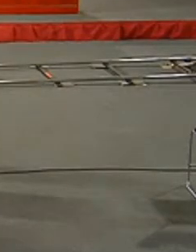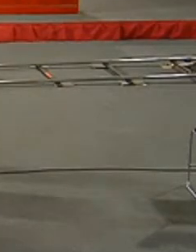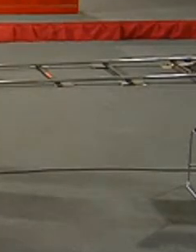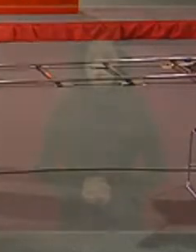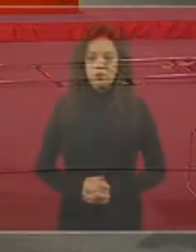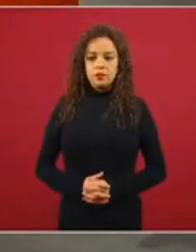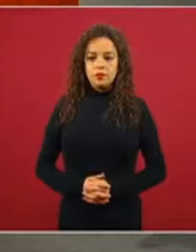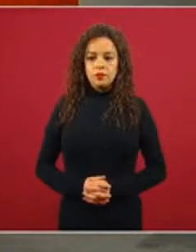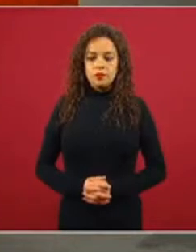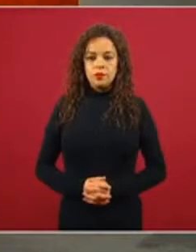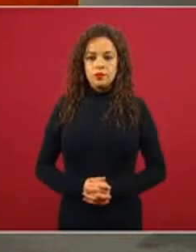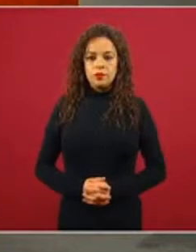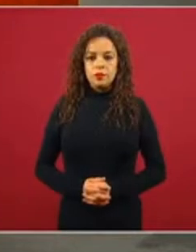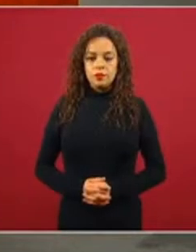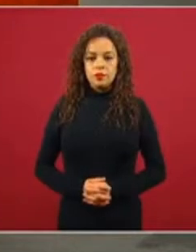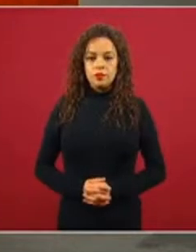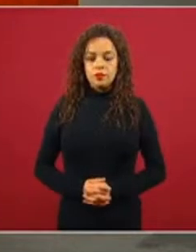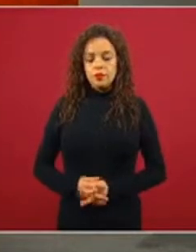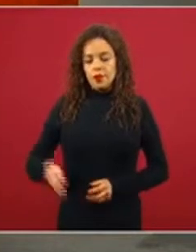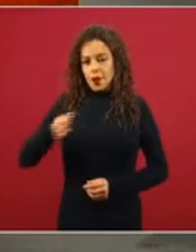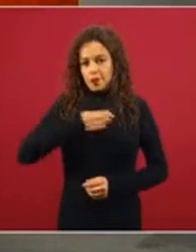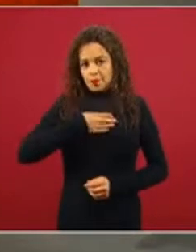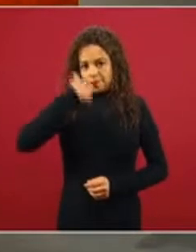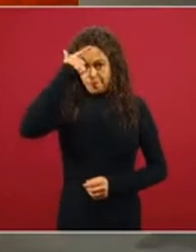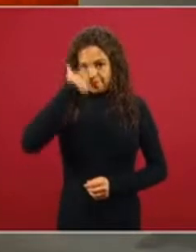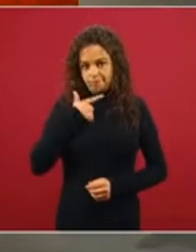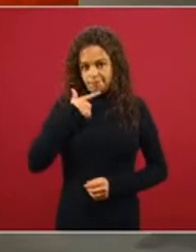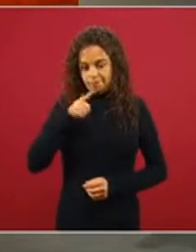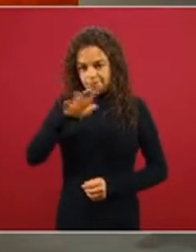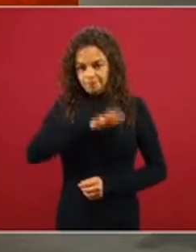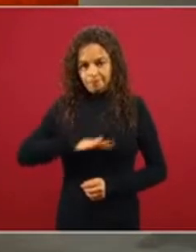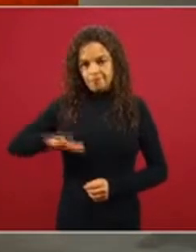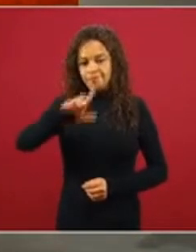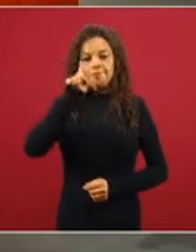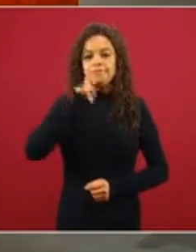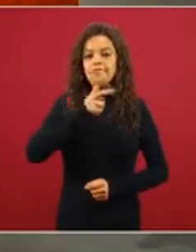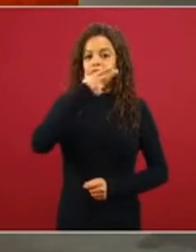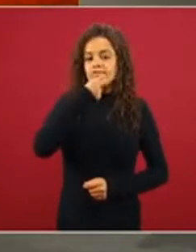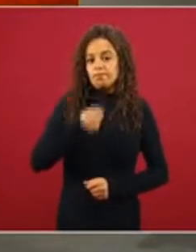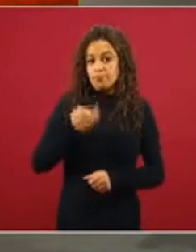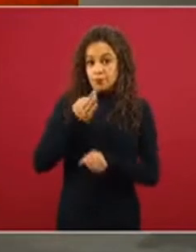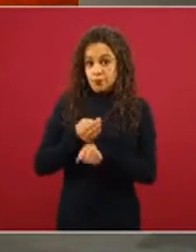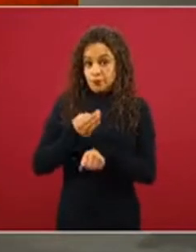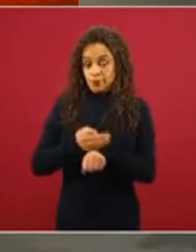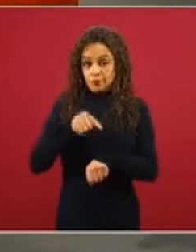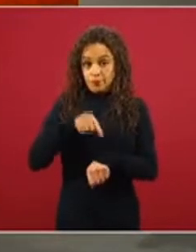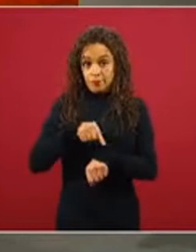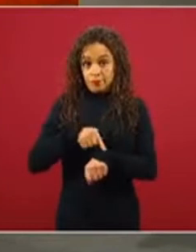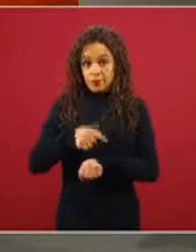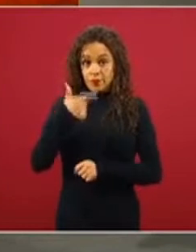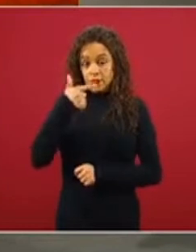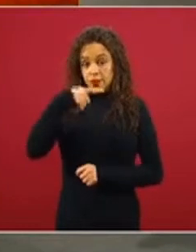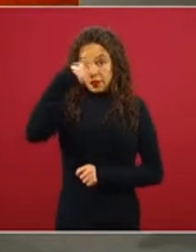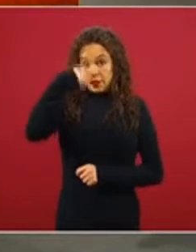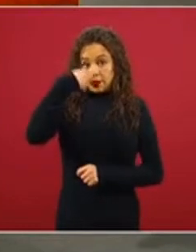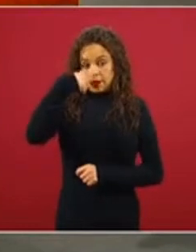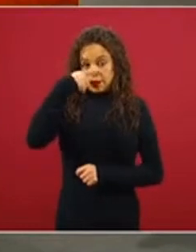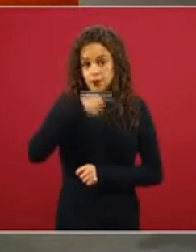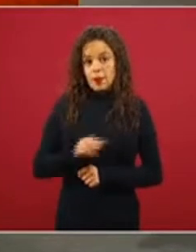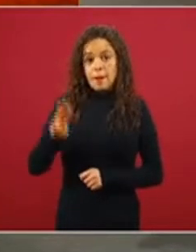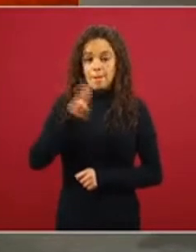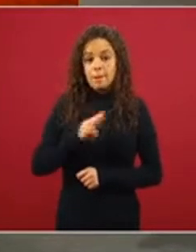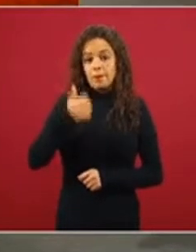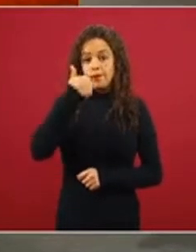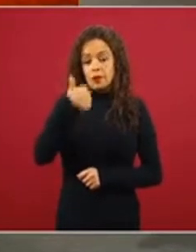Muy buenas noches todas y todos ustedes. Son las 19 horas de este miércoles 6 de mayo